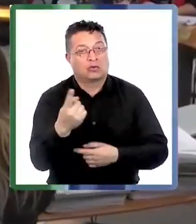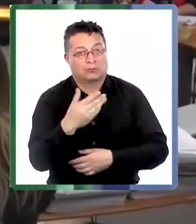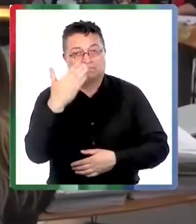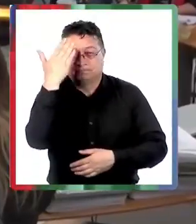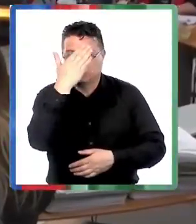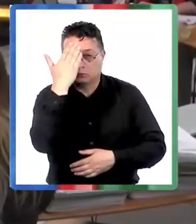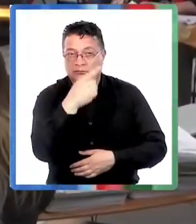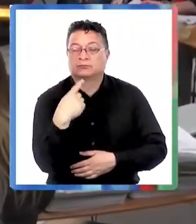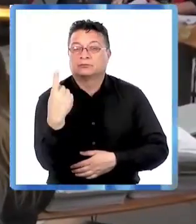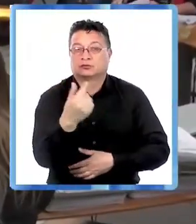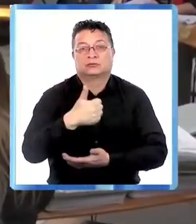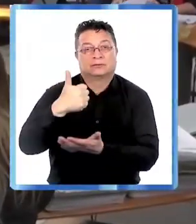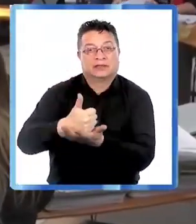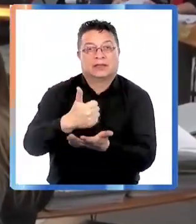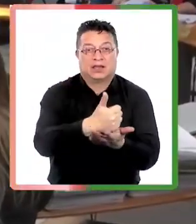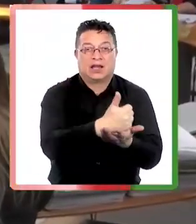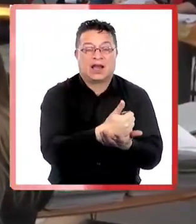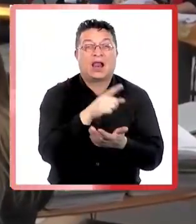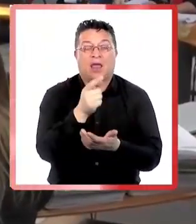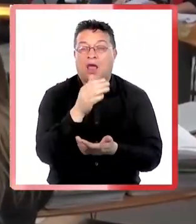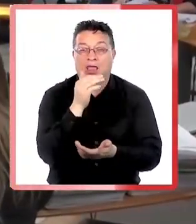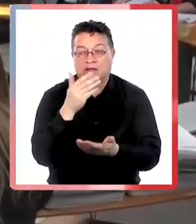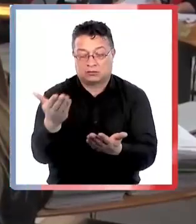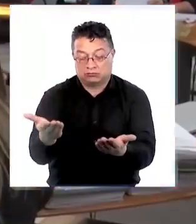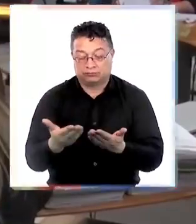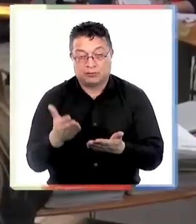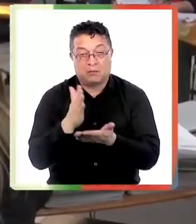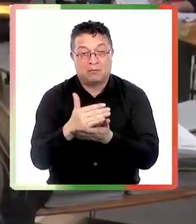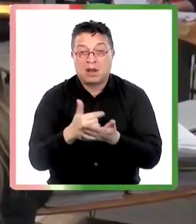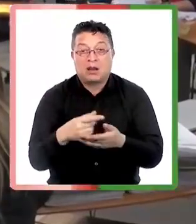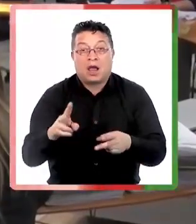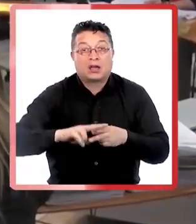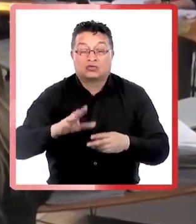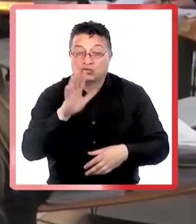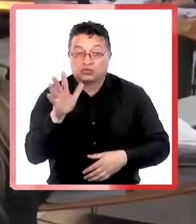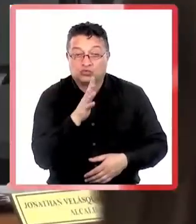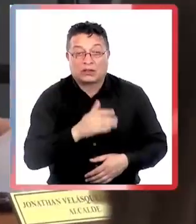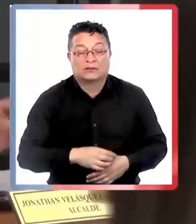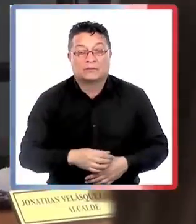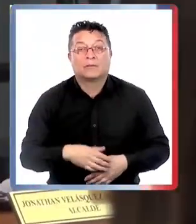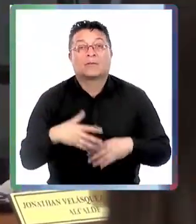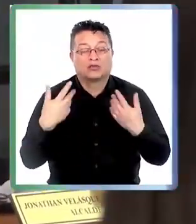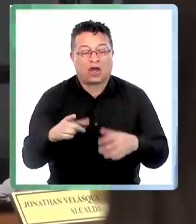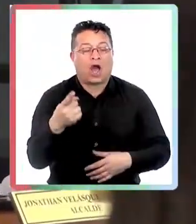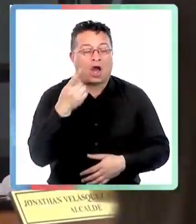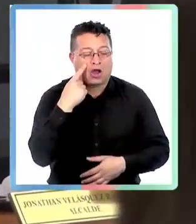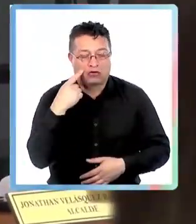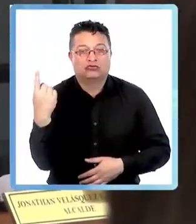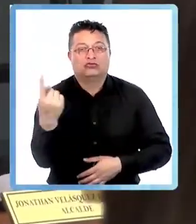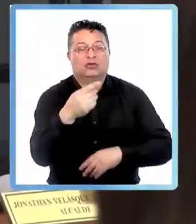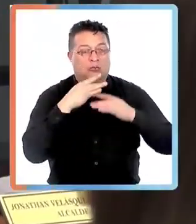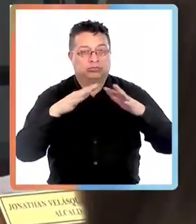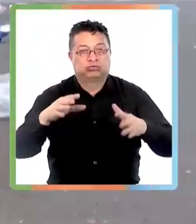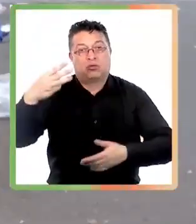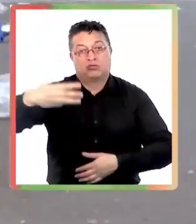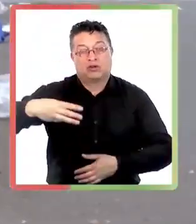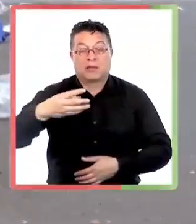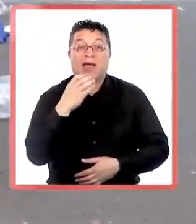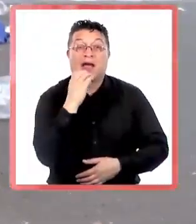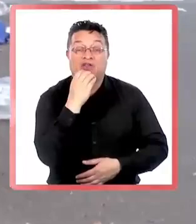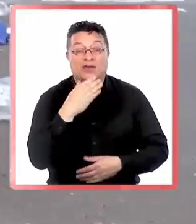comienza a generar preocupación entre los ediles, quienes alertan que no les han presentado un plan de contingencia. Ya es de conocimiento público